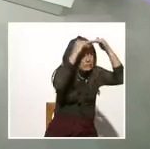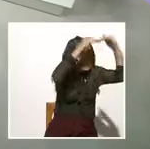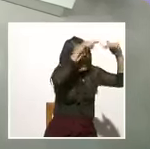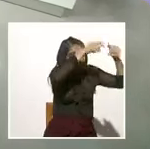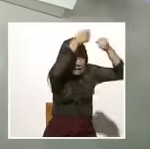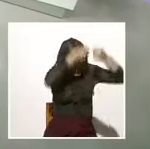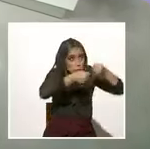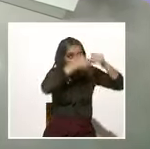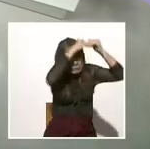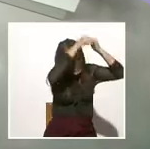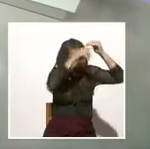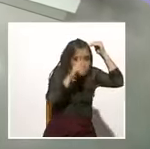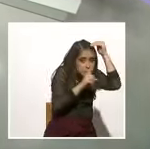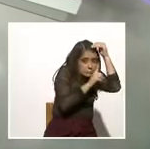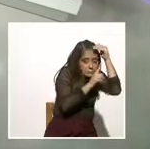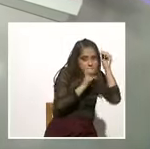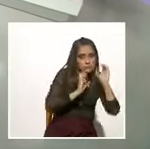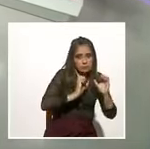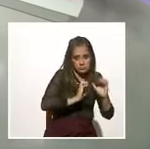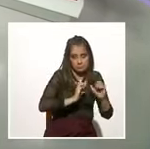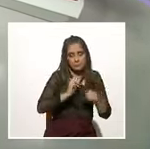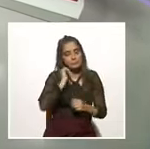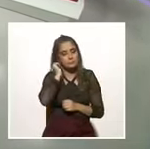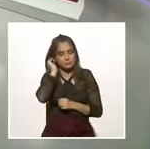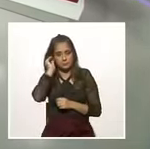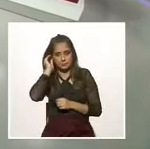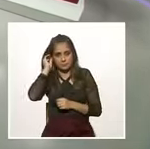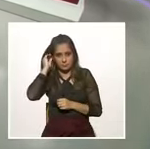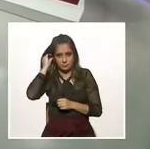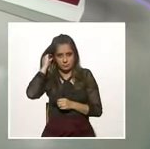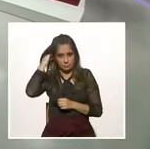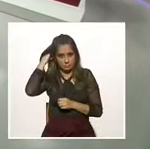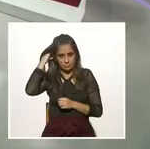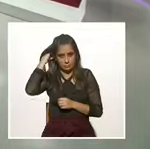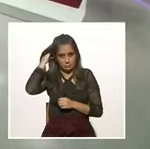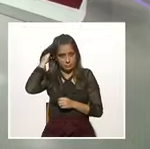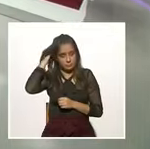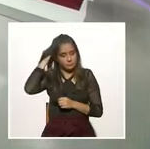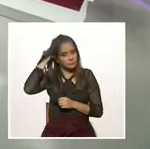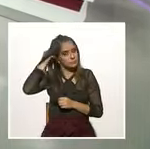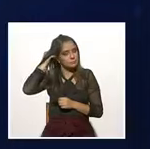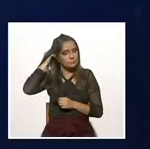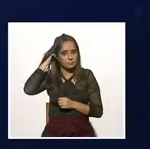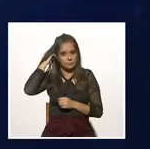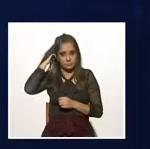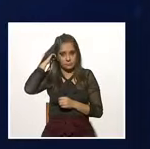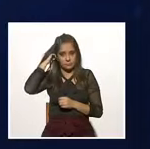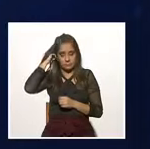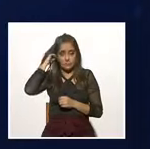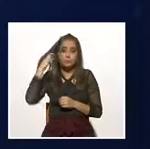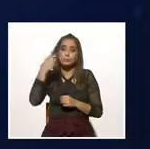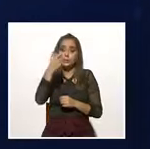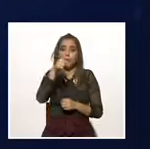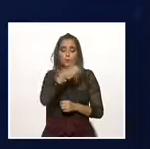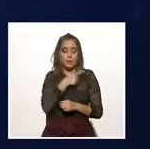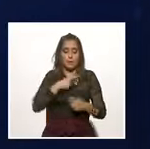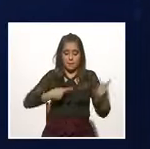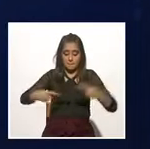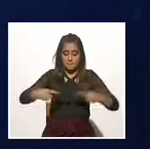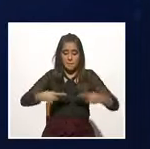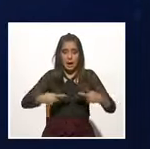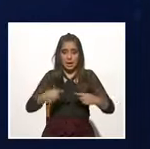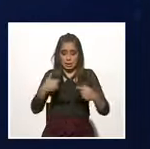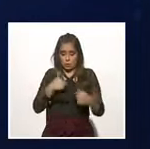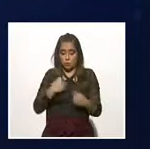cual. Y hay que empezar por el principio. Hay que desarrollar de primera instancia nuestro plan personal y familiar para saber qué